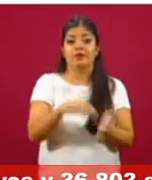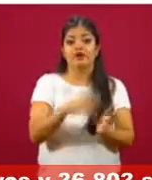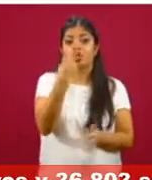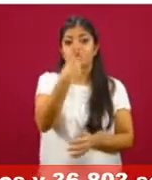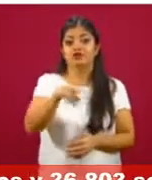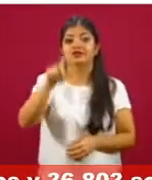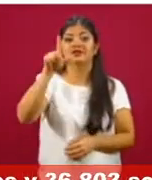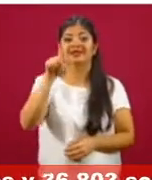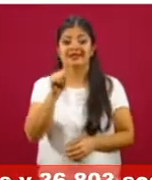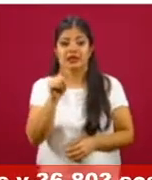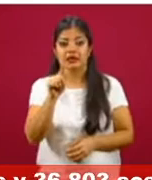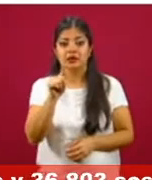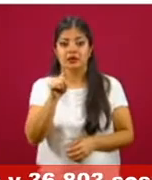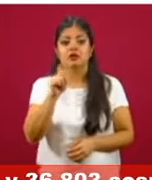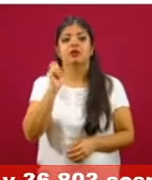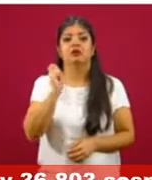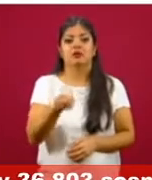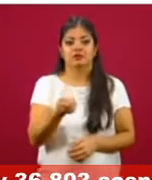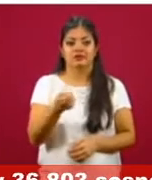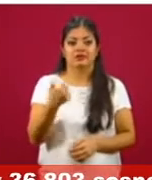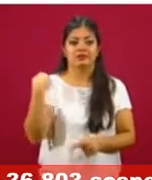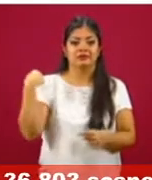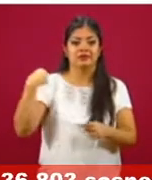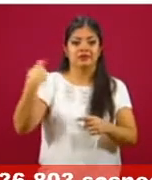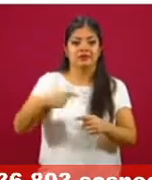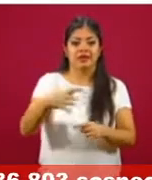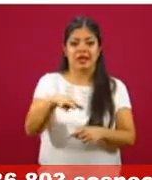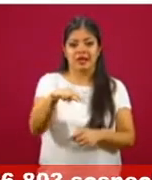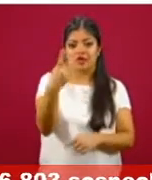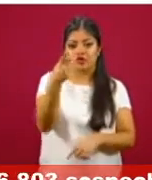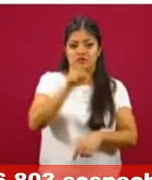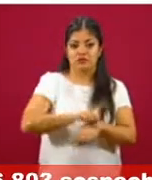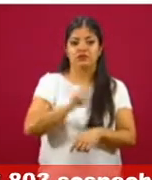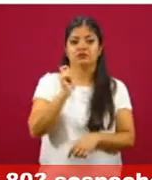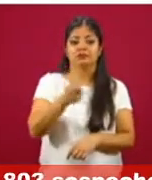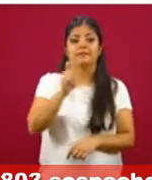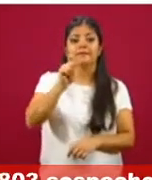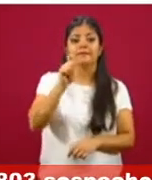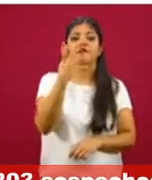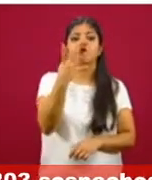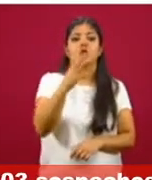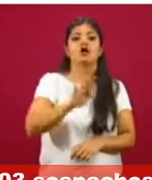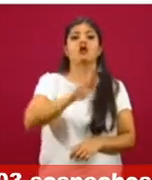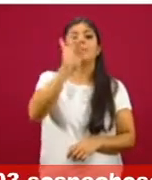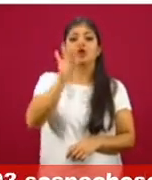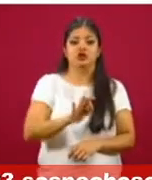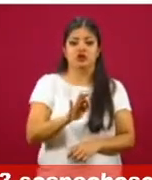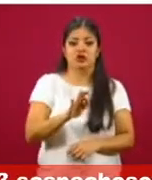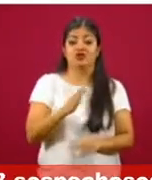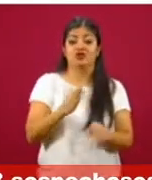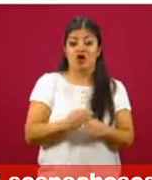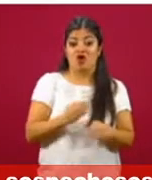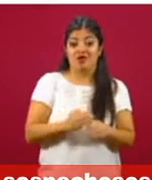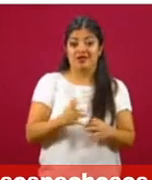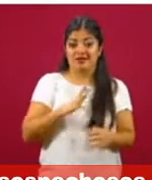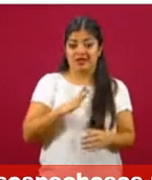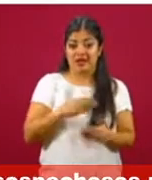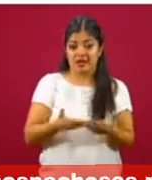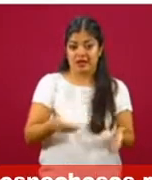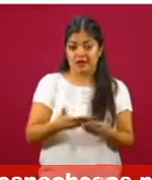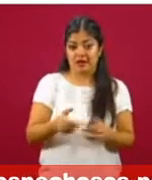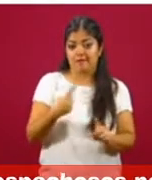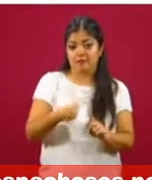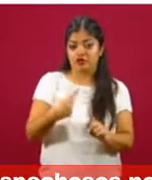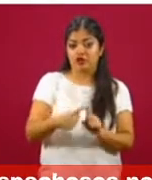1.409.270 han ocurrido en los últimos 14 días. Esto es 24% de los casos existentes y la tasa